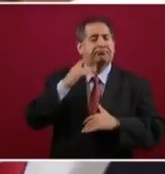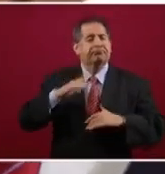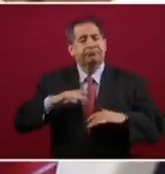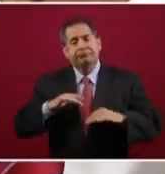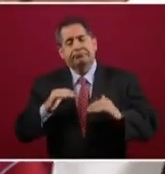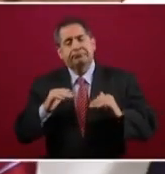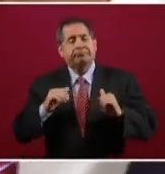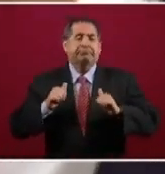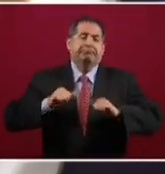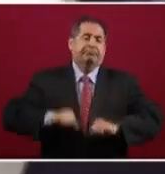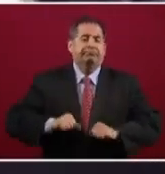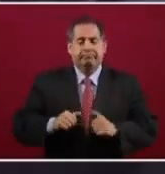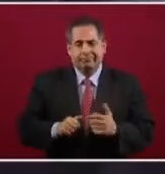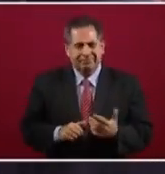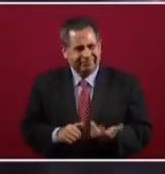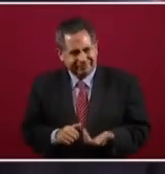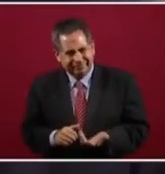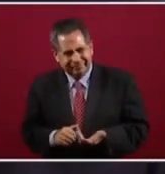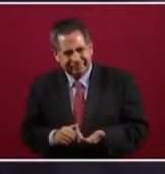arriba